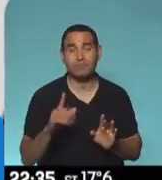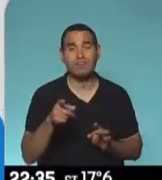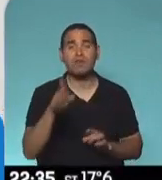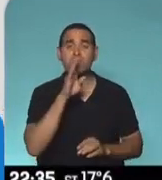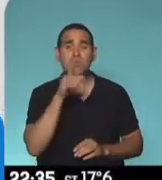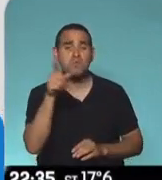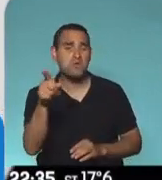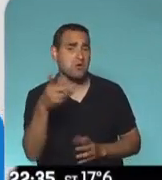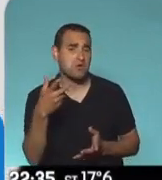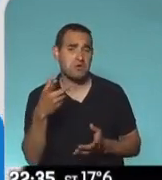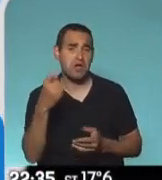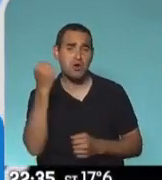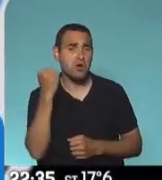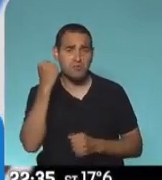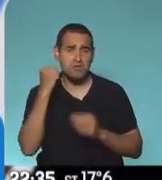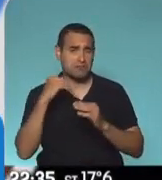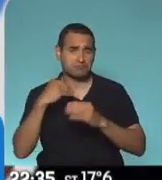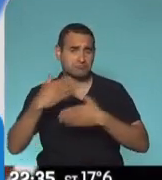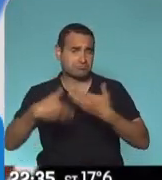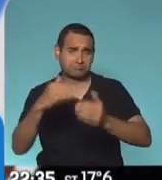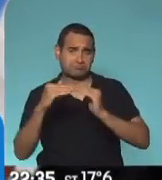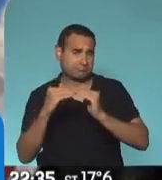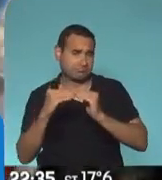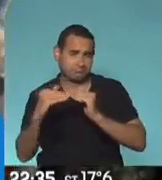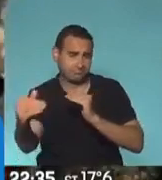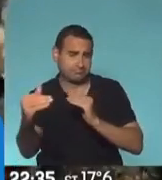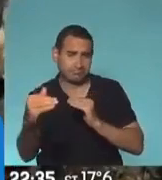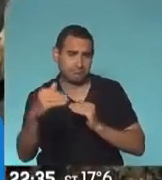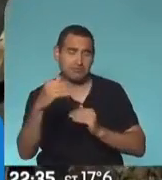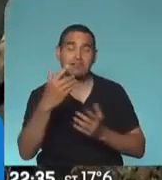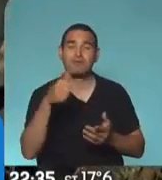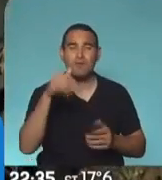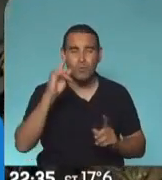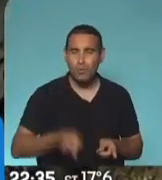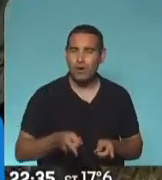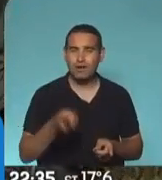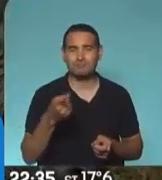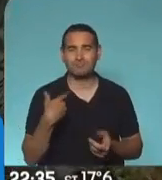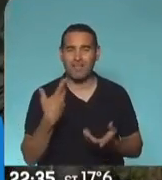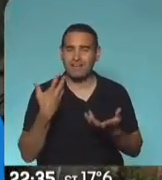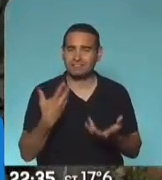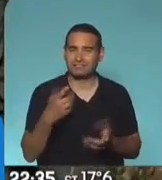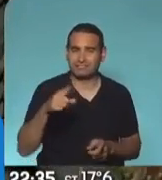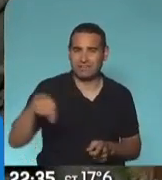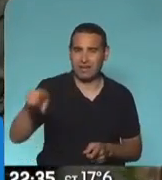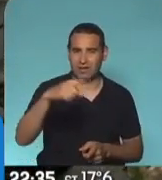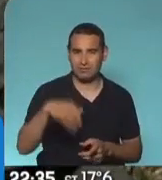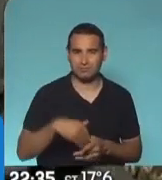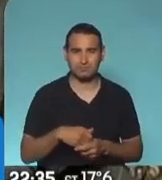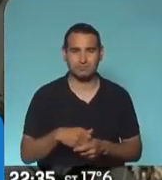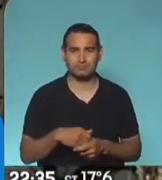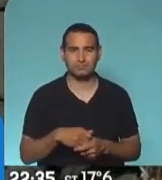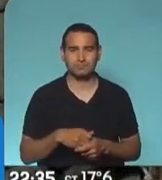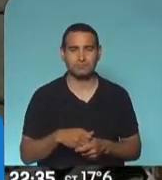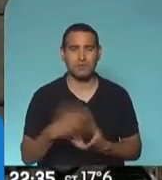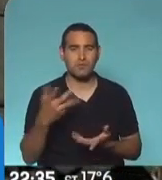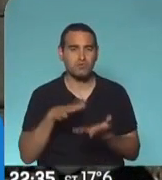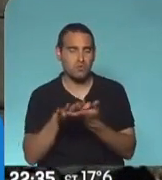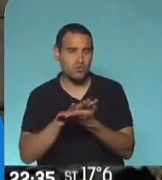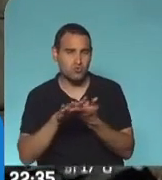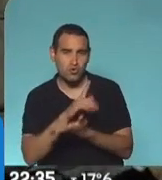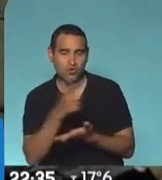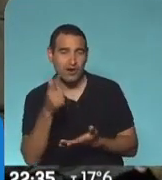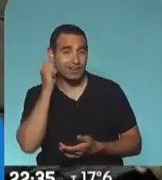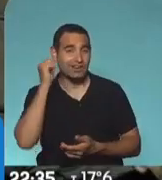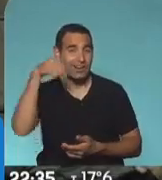Israel eso no ocurre y sin embargo esta vez hay un desgaste que no va para un lado ni para el otro.